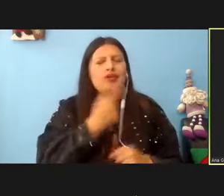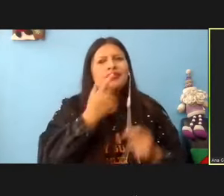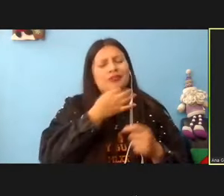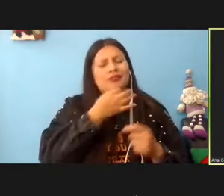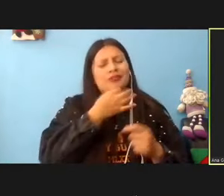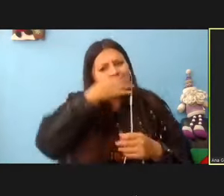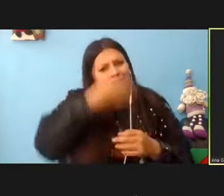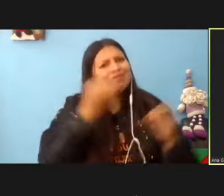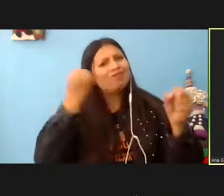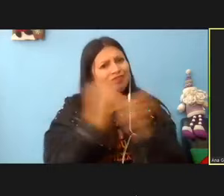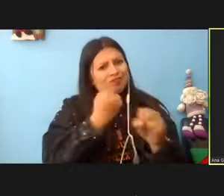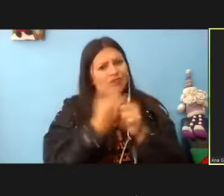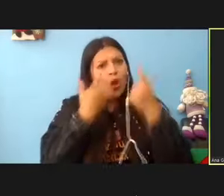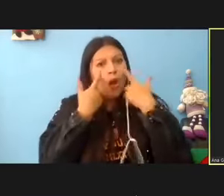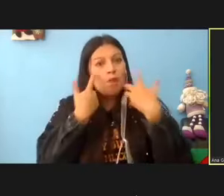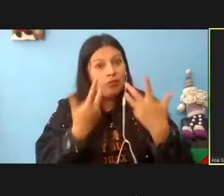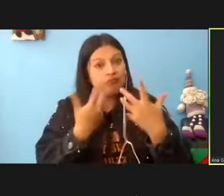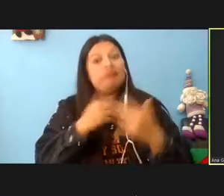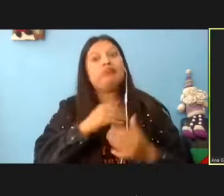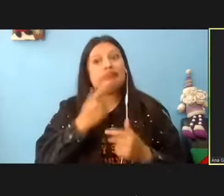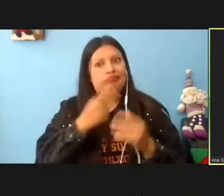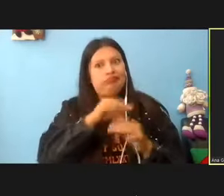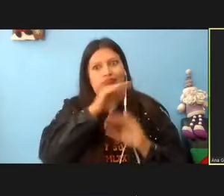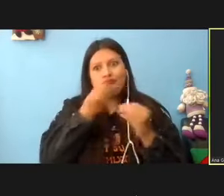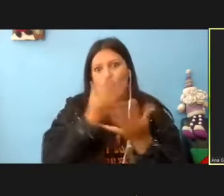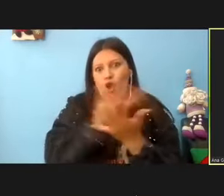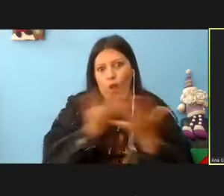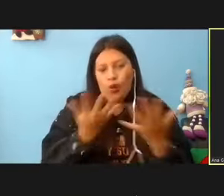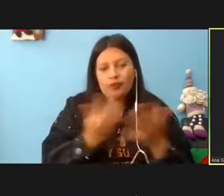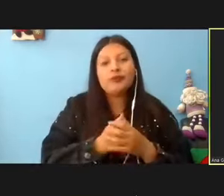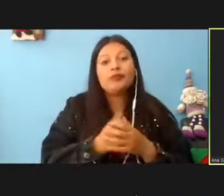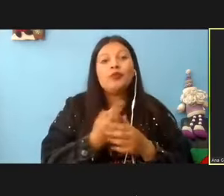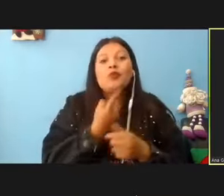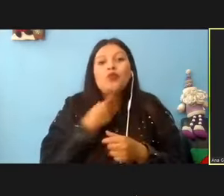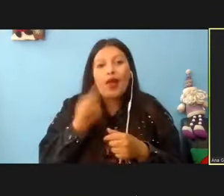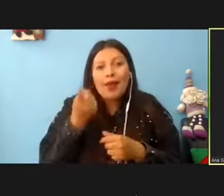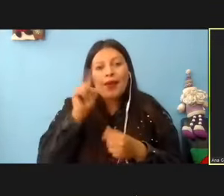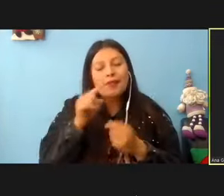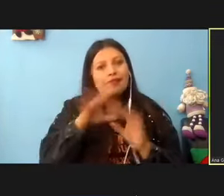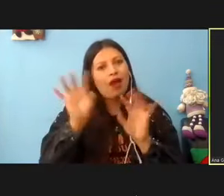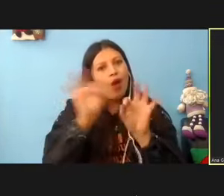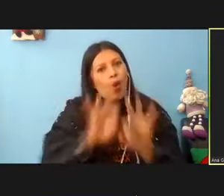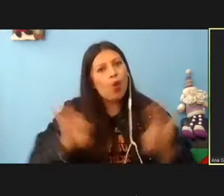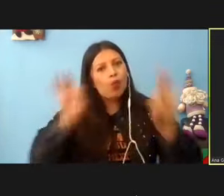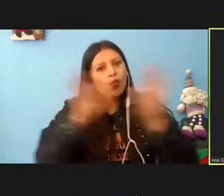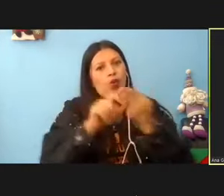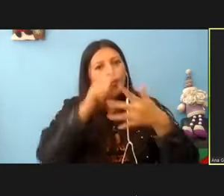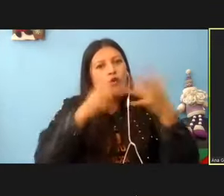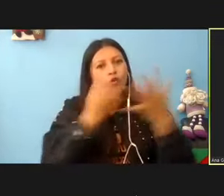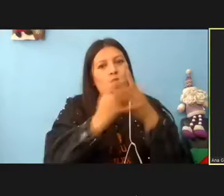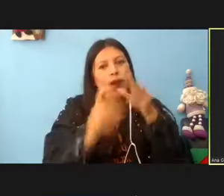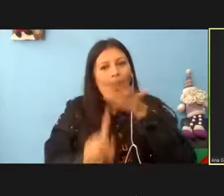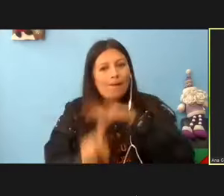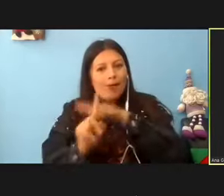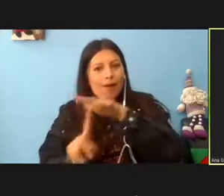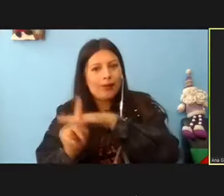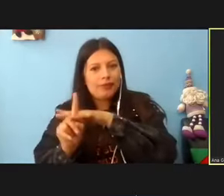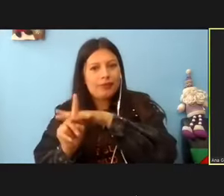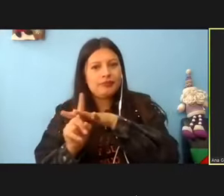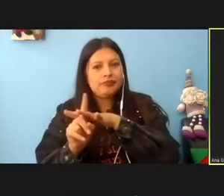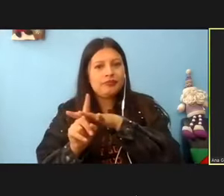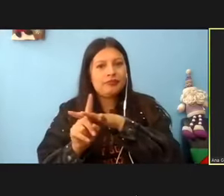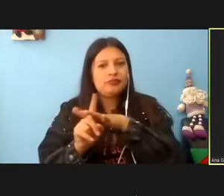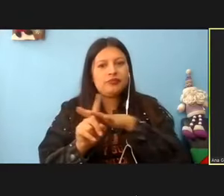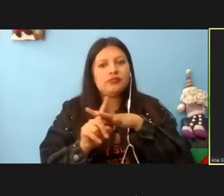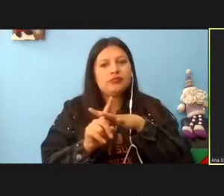muy, muy rico. Y me gustaría como también destacar algunas cuestiones que surgieron por lo